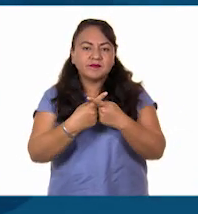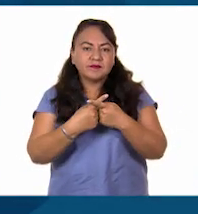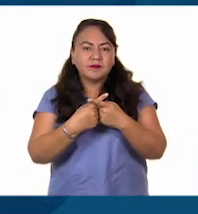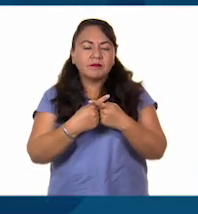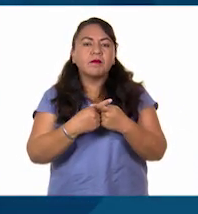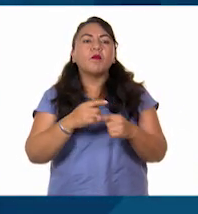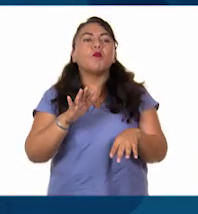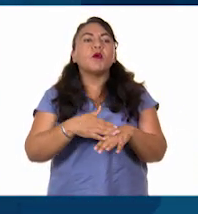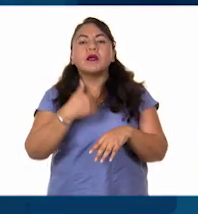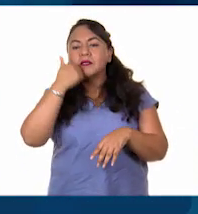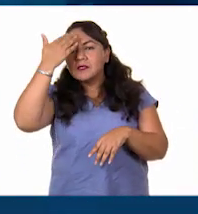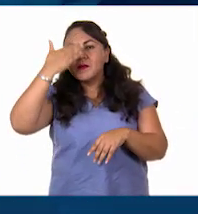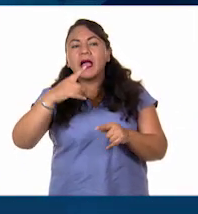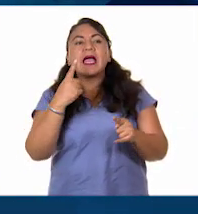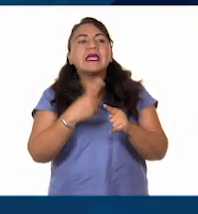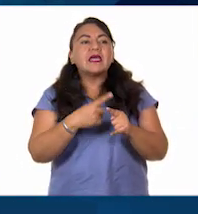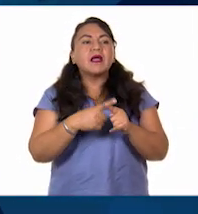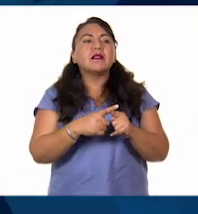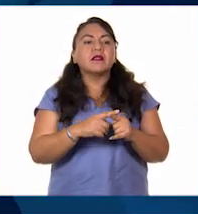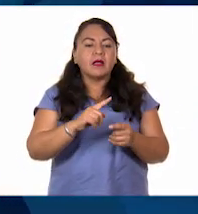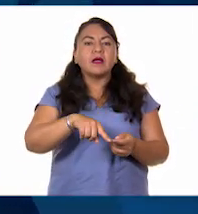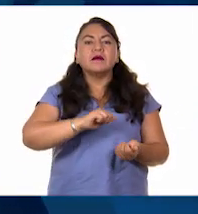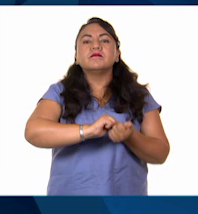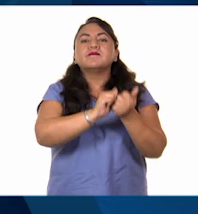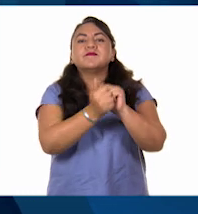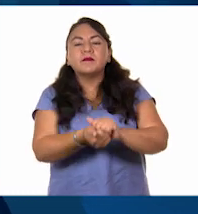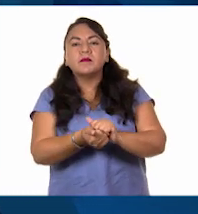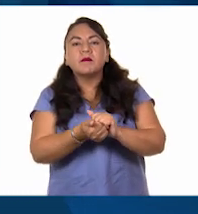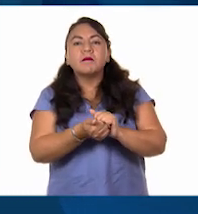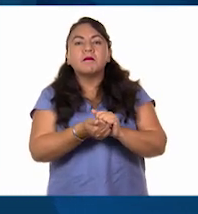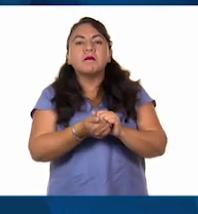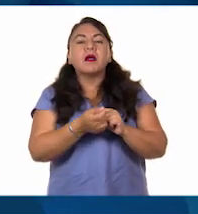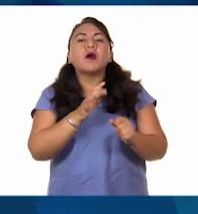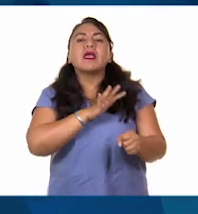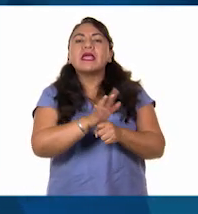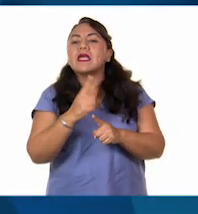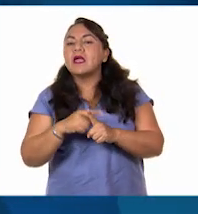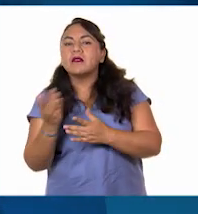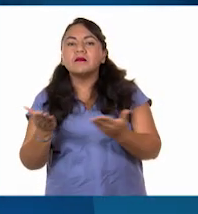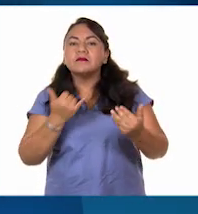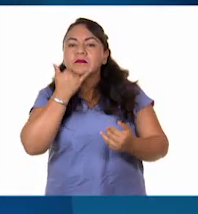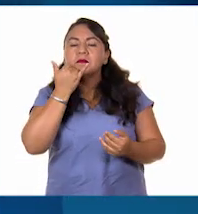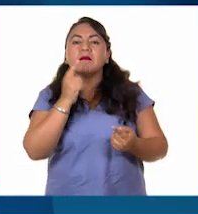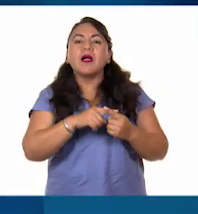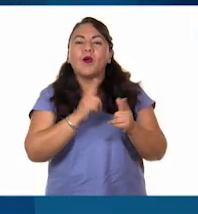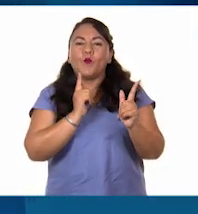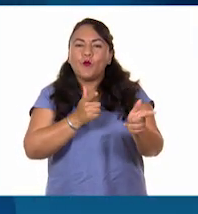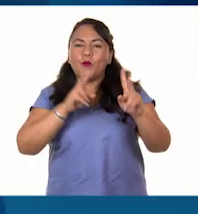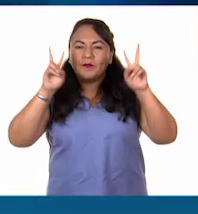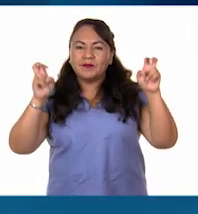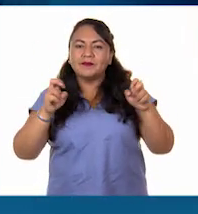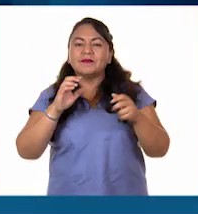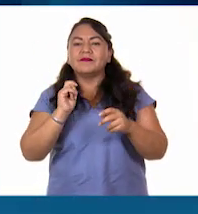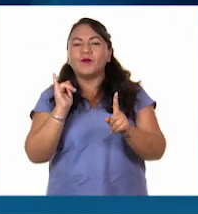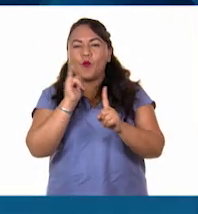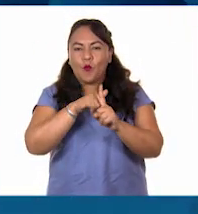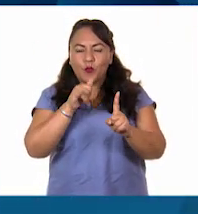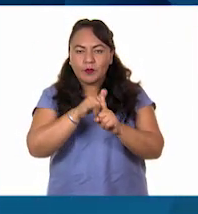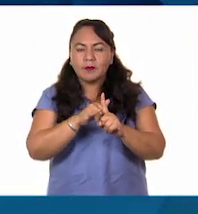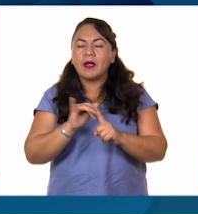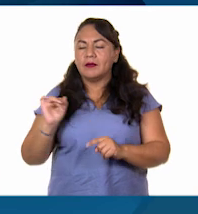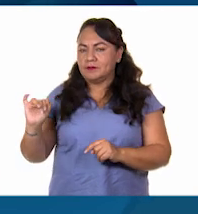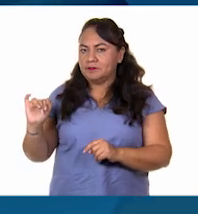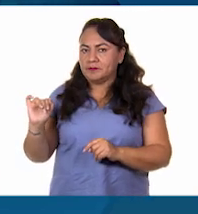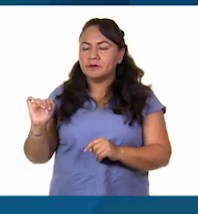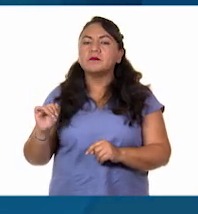quién se convierte o a quién convierten en el foco de atención. Hablamos de las burlas y de todo esto del bullying, ¿verdad? Ajá.